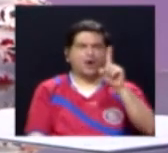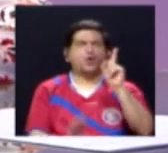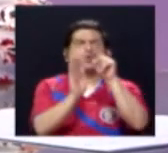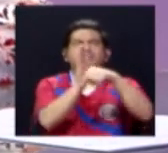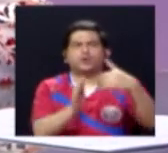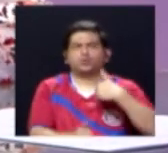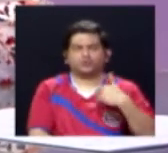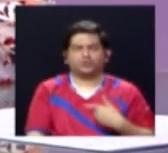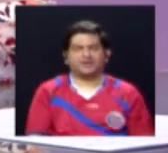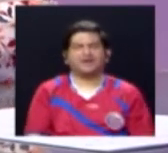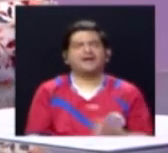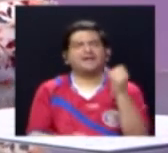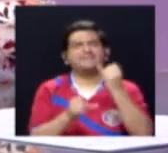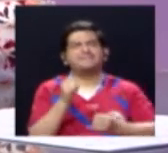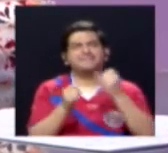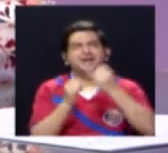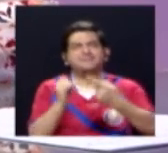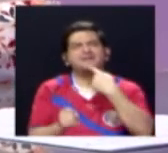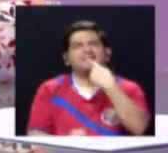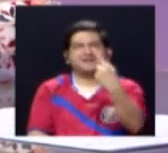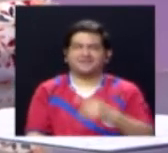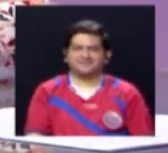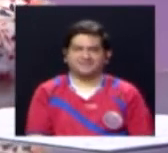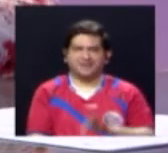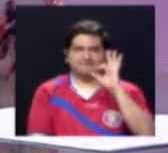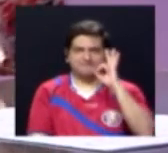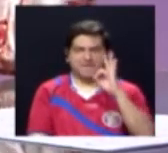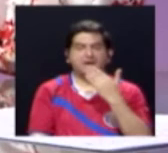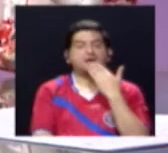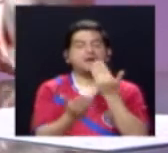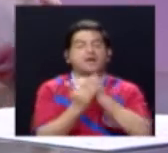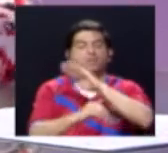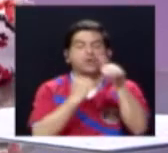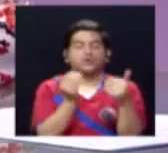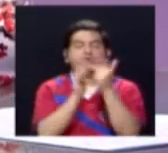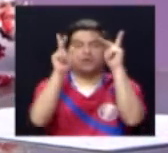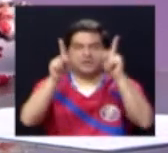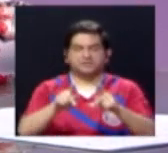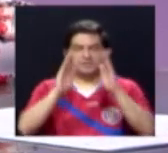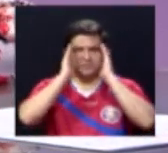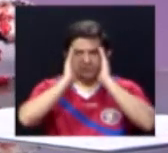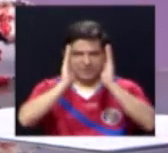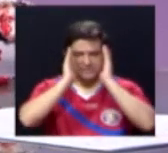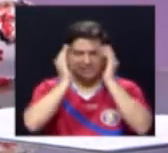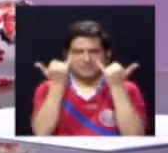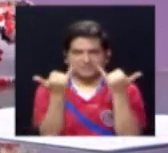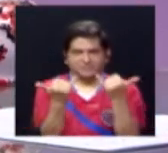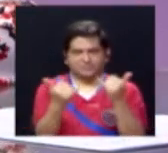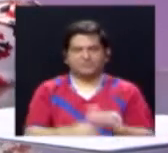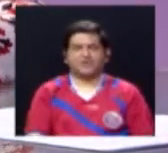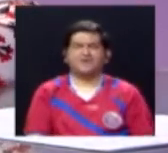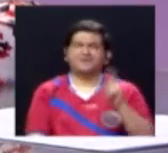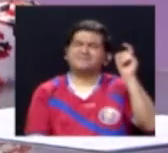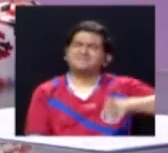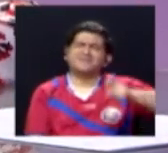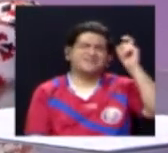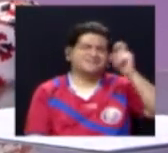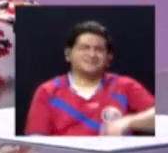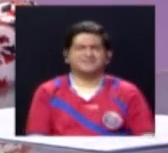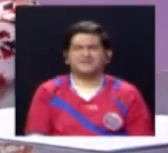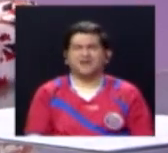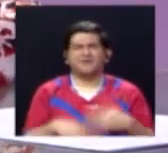el cerraría diciendo qué bueno que qué bueno que todas estas personas nos estén viendo que necesitamos